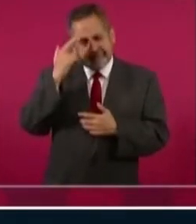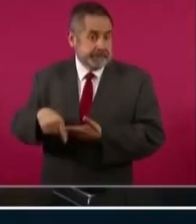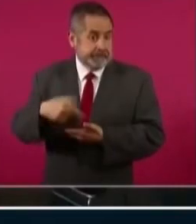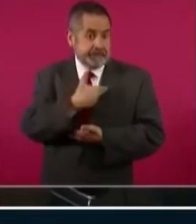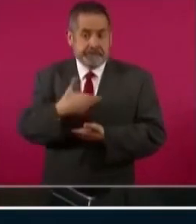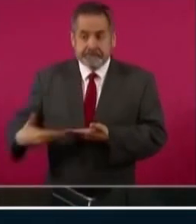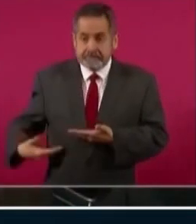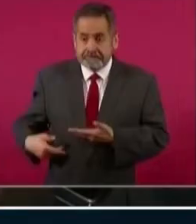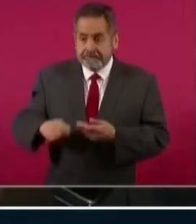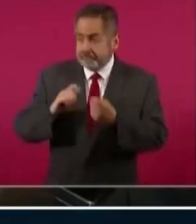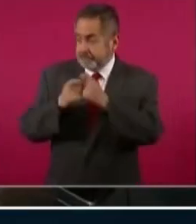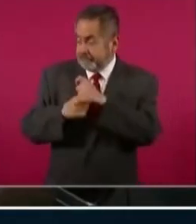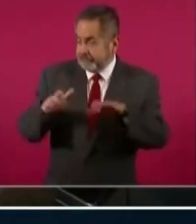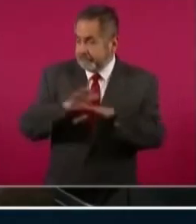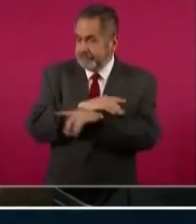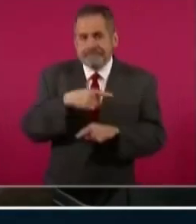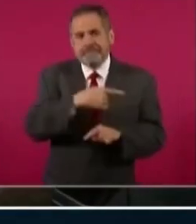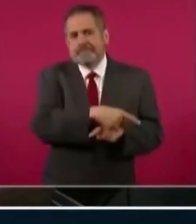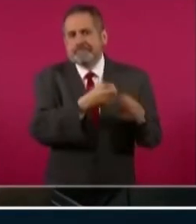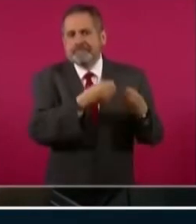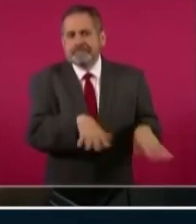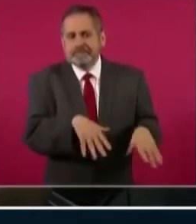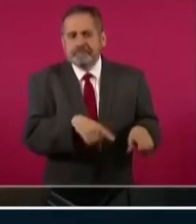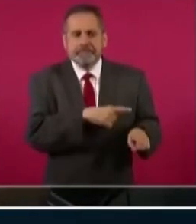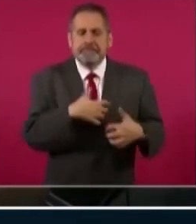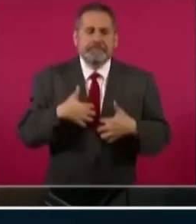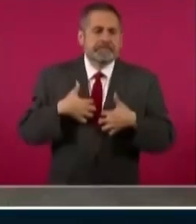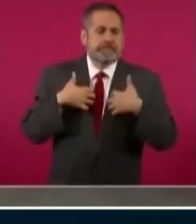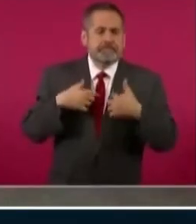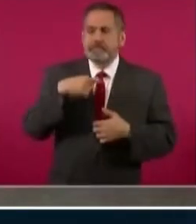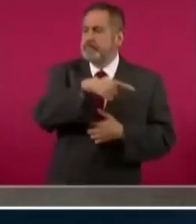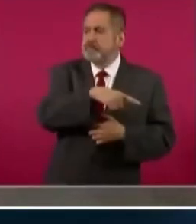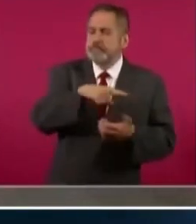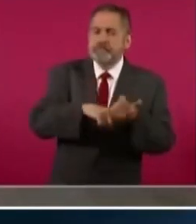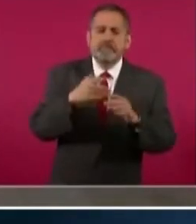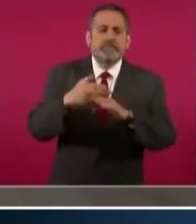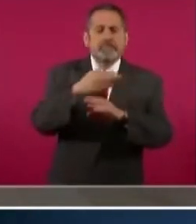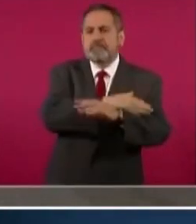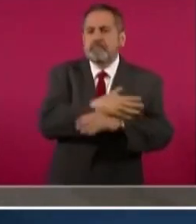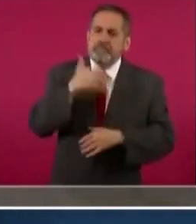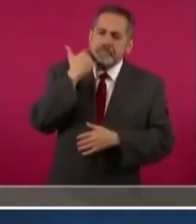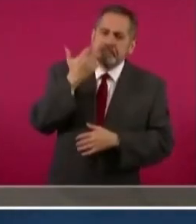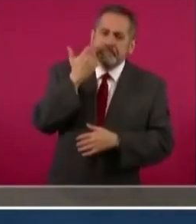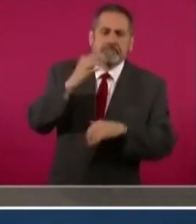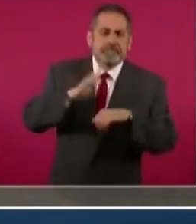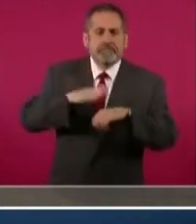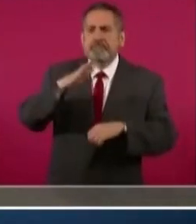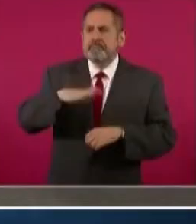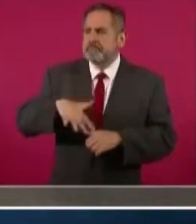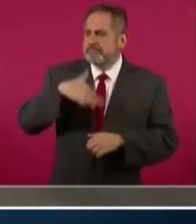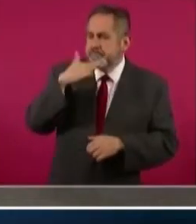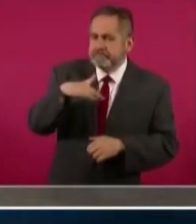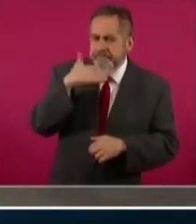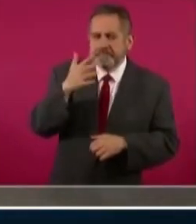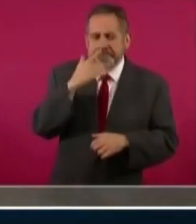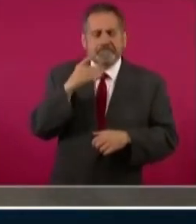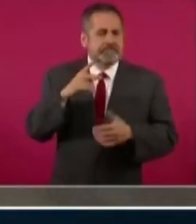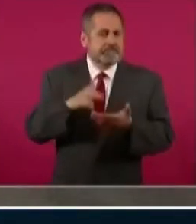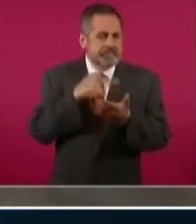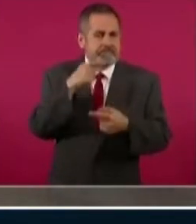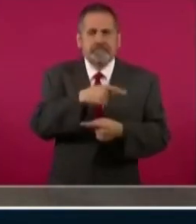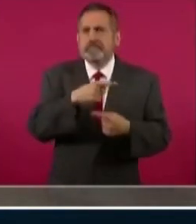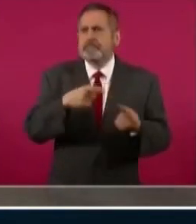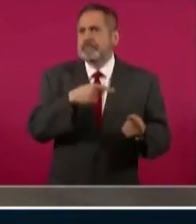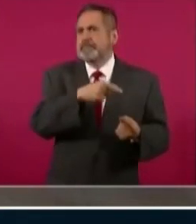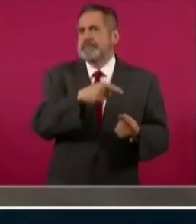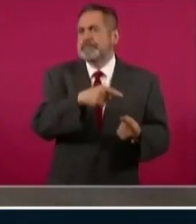buen populista tiene más de 32 millones de beneficiarios, de becarios,